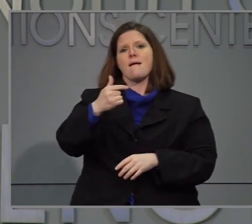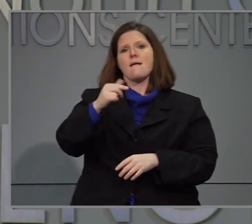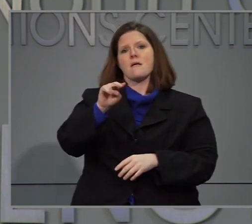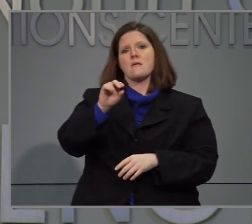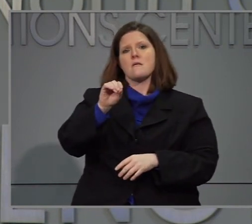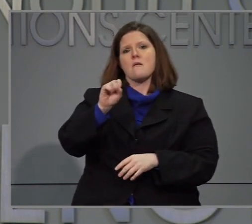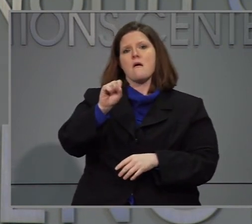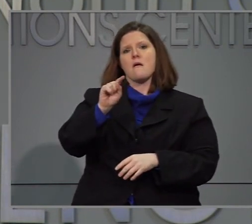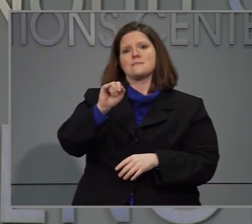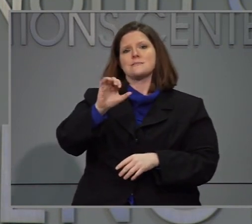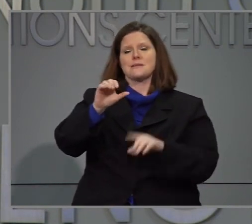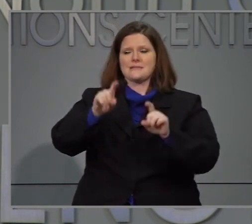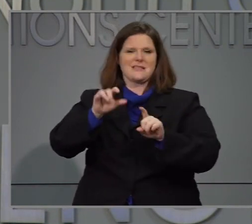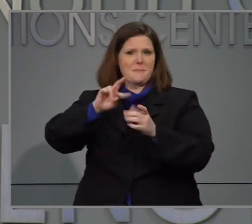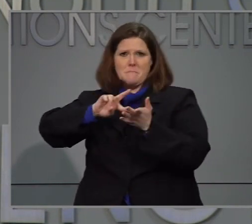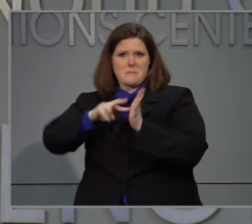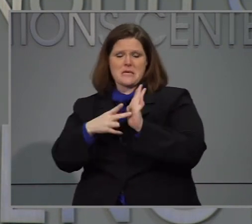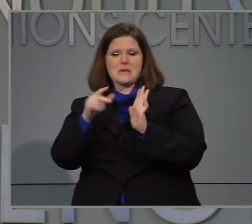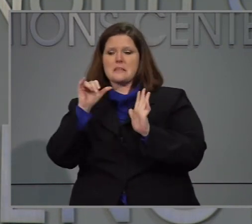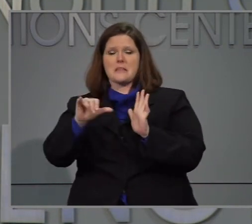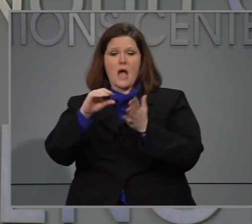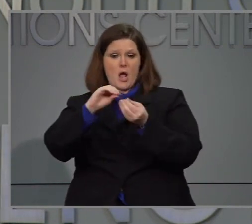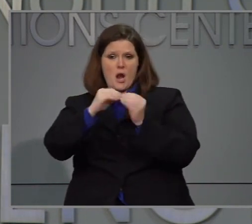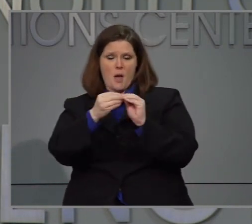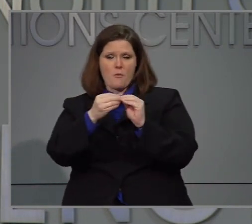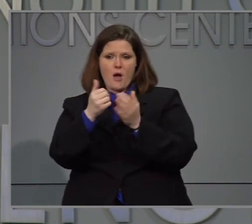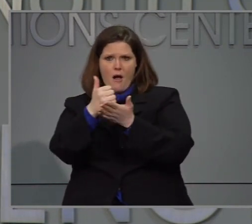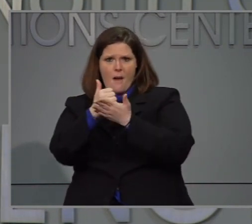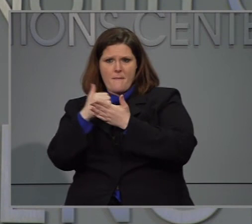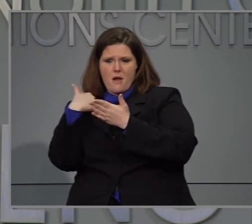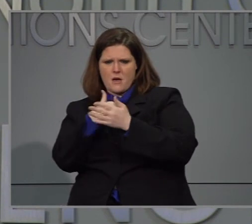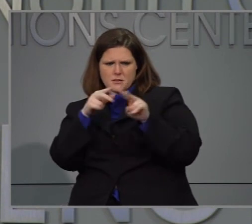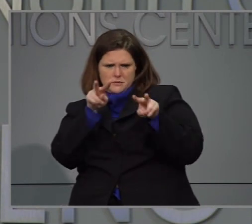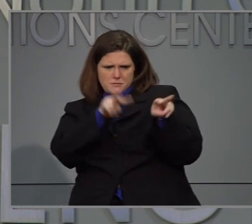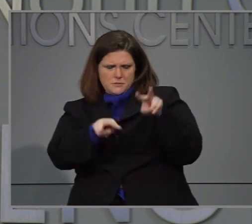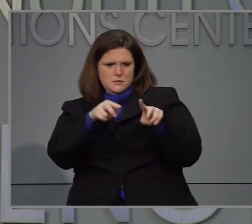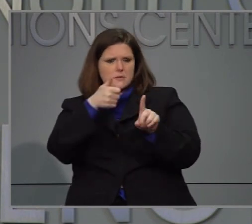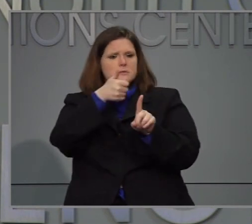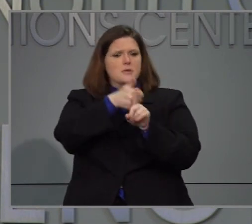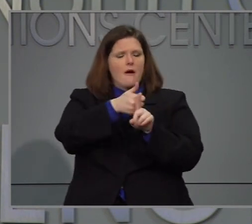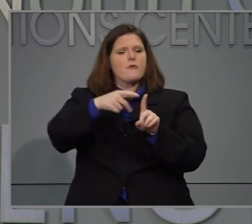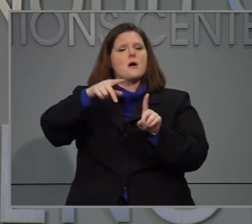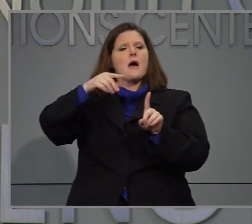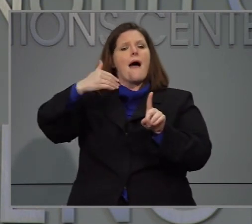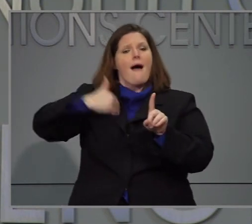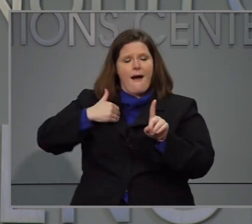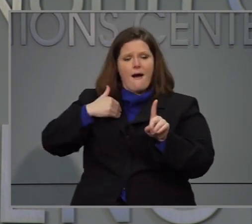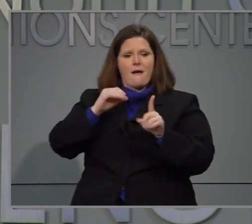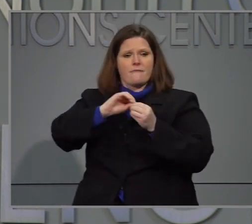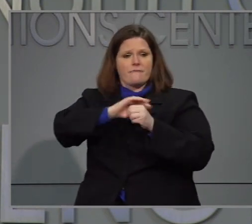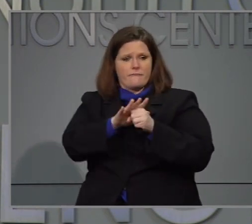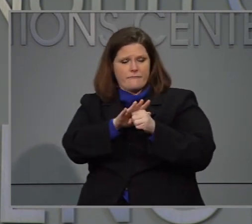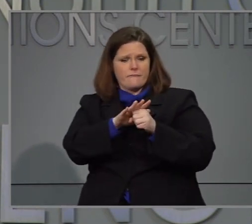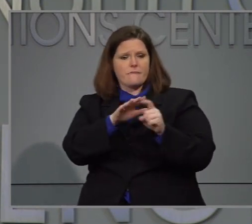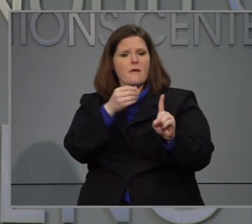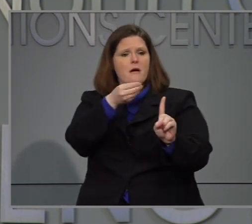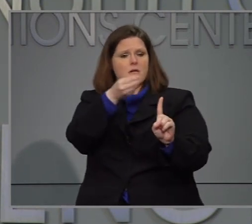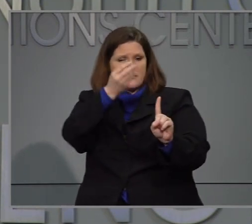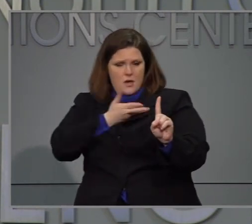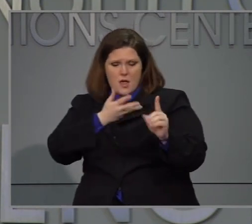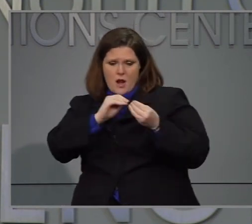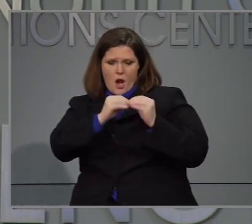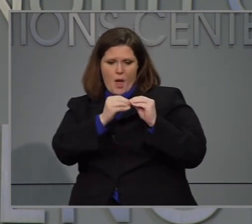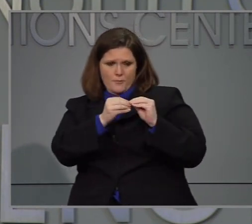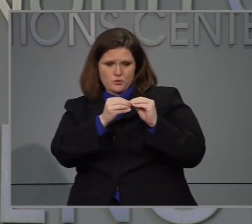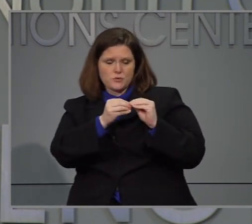de diagnóstico y esto nos da la información que tiene COVID-19 para poderles dar tratamiento y nos da una